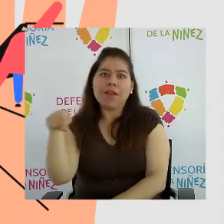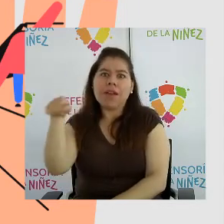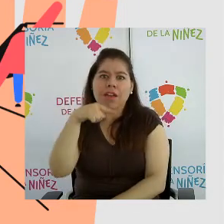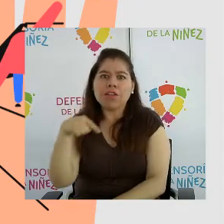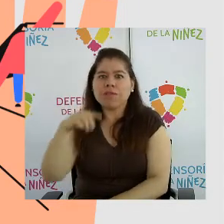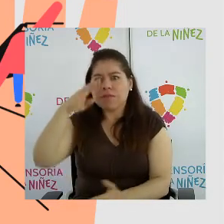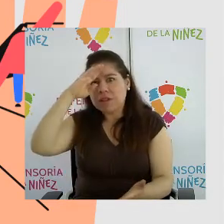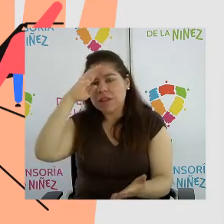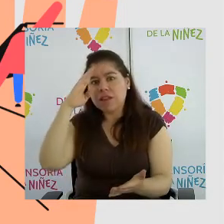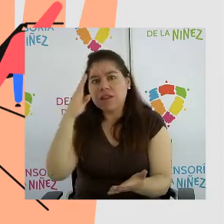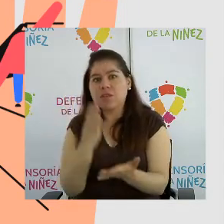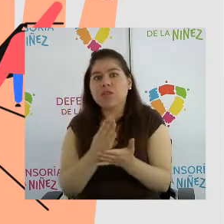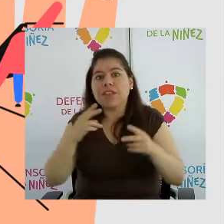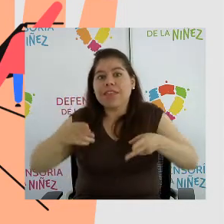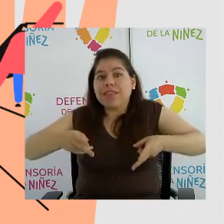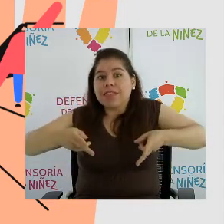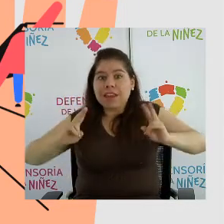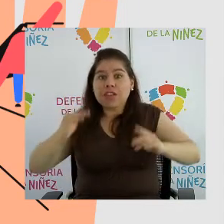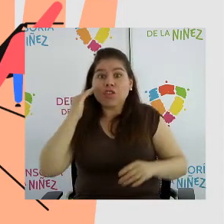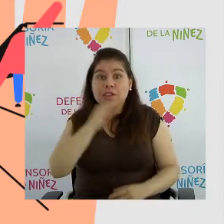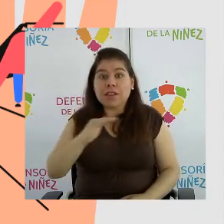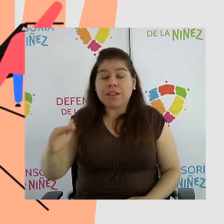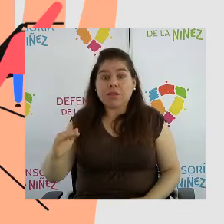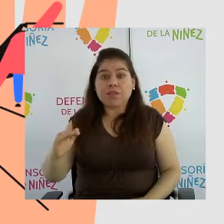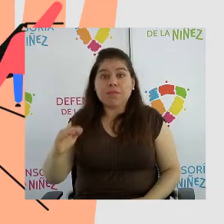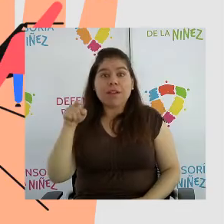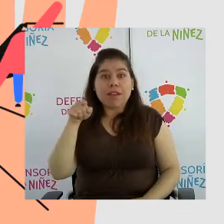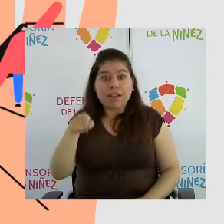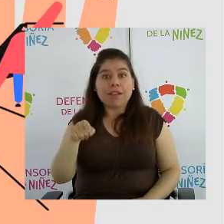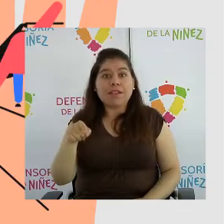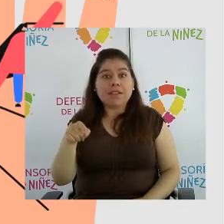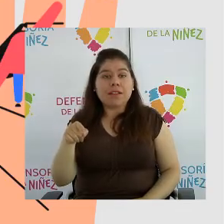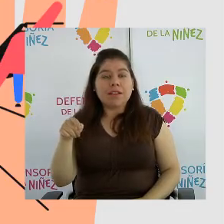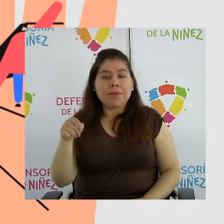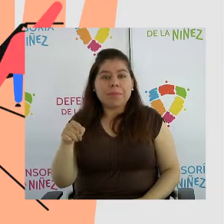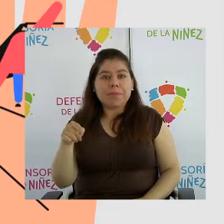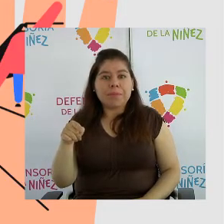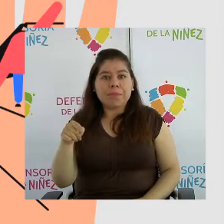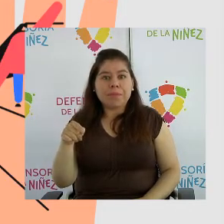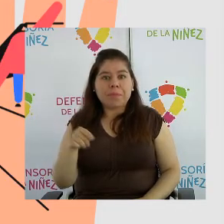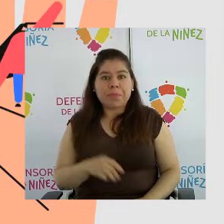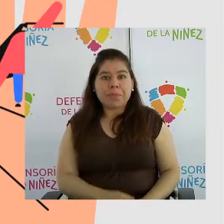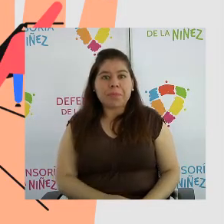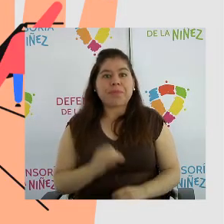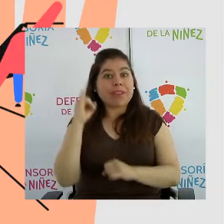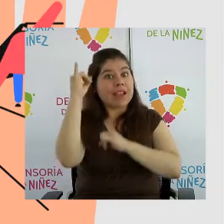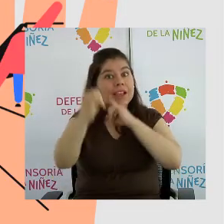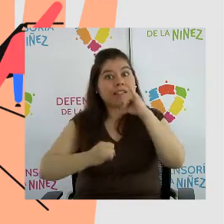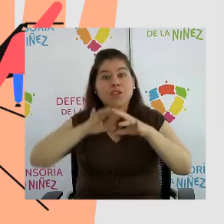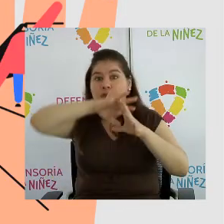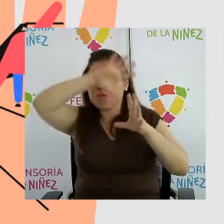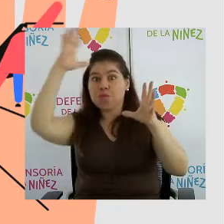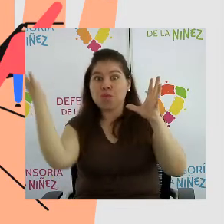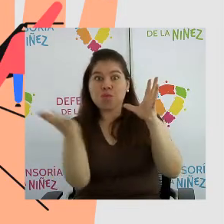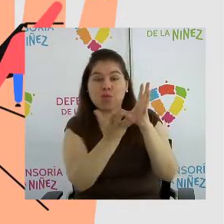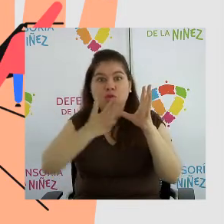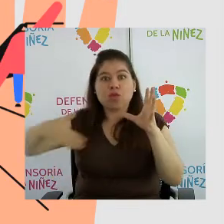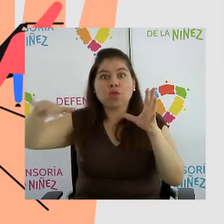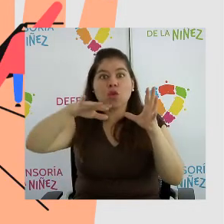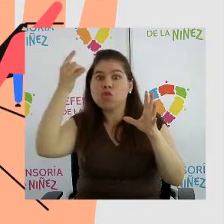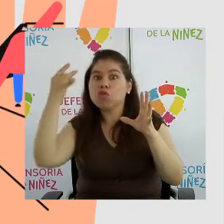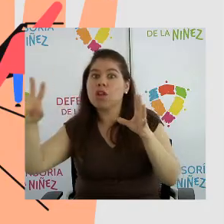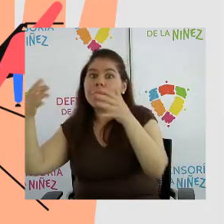los Derechos del Niño, que han de saber ustedes es el instrumento internacional más ratificado a nivel mundial. Solo Estados Unidos